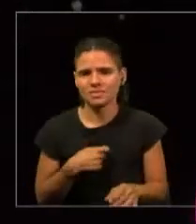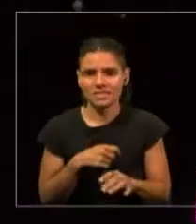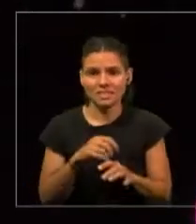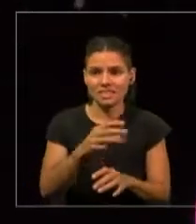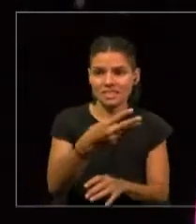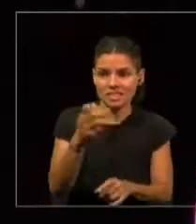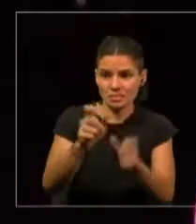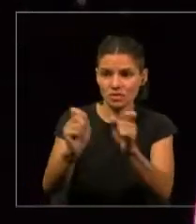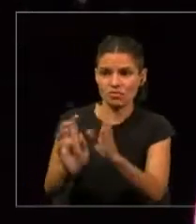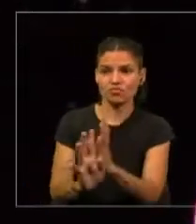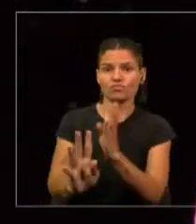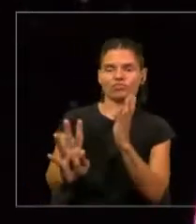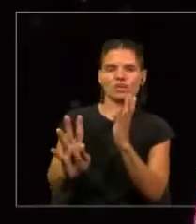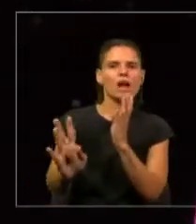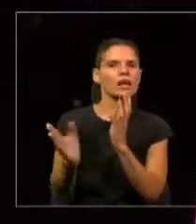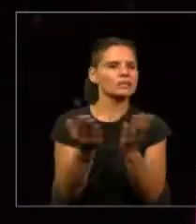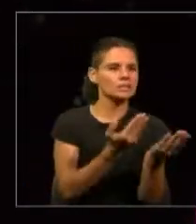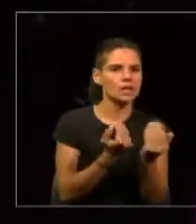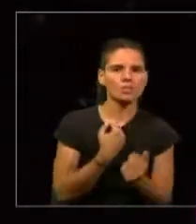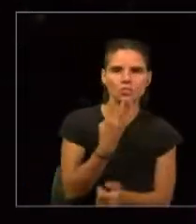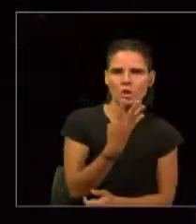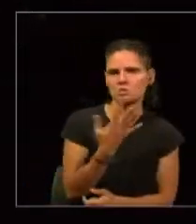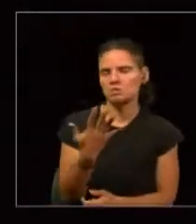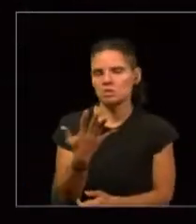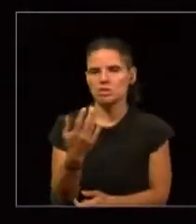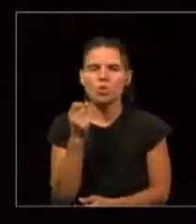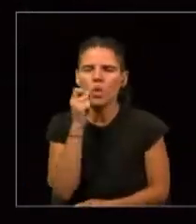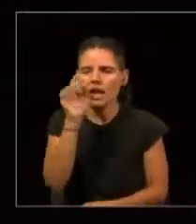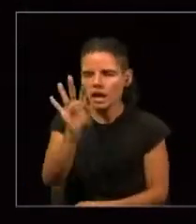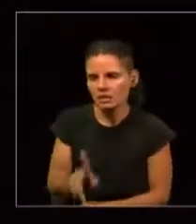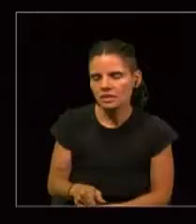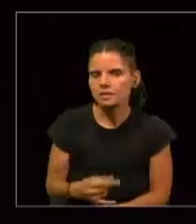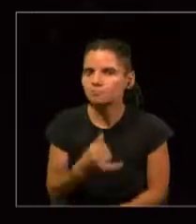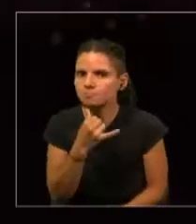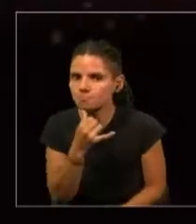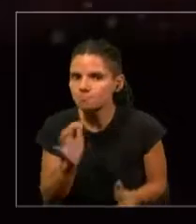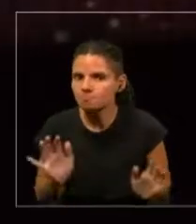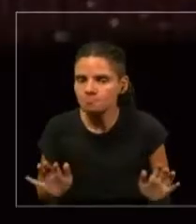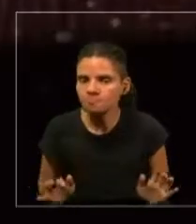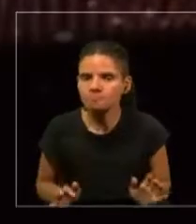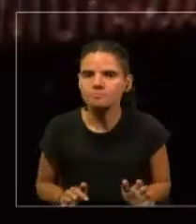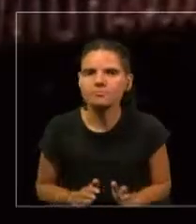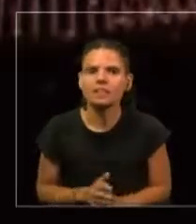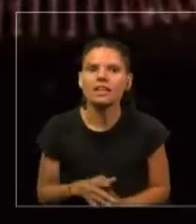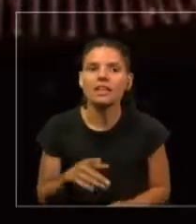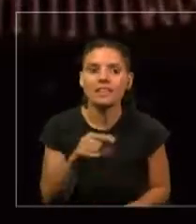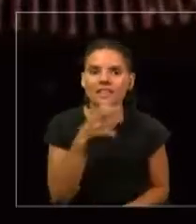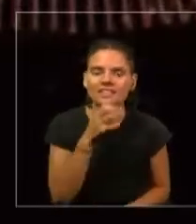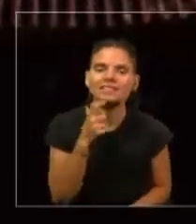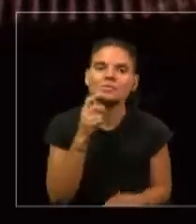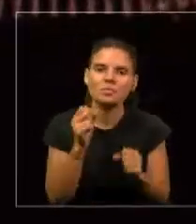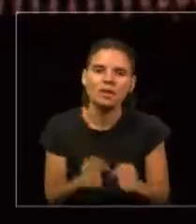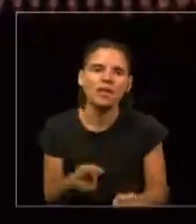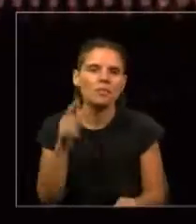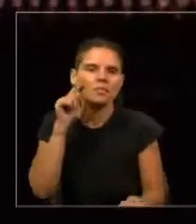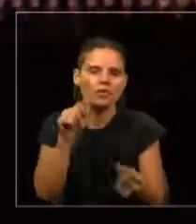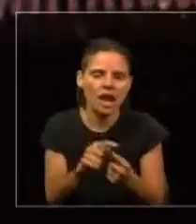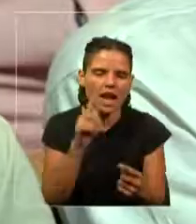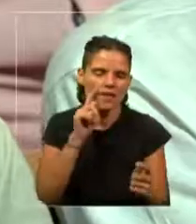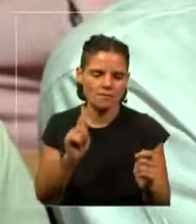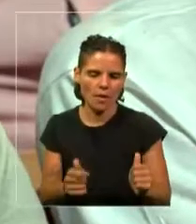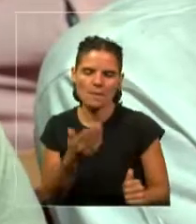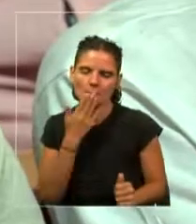candidatos con criterios que no se conocen. Se puede suponer que apuntan a la eficiencia mayor, a la